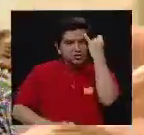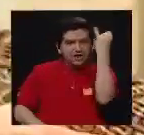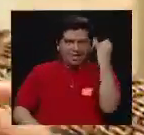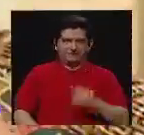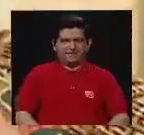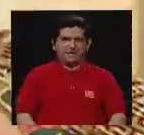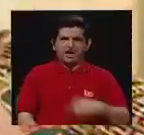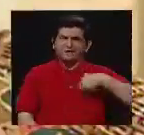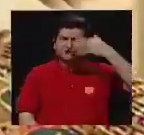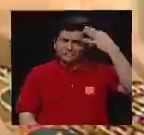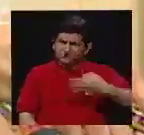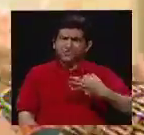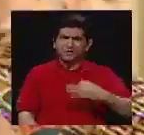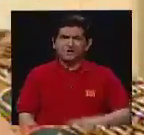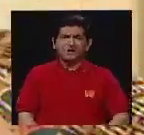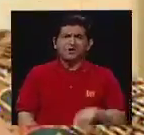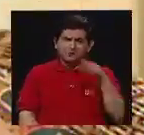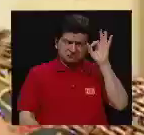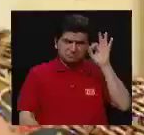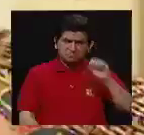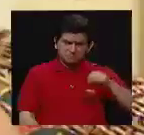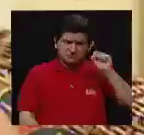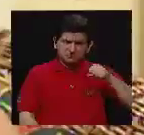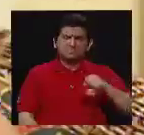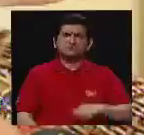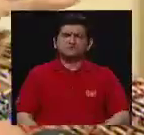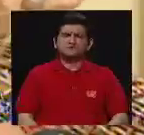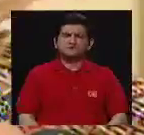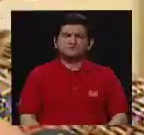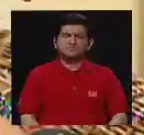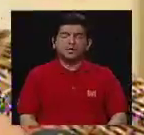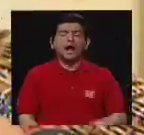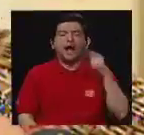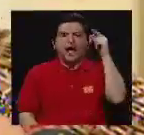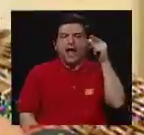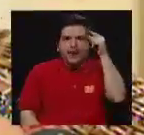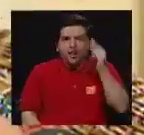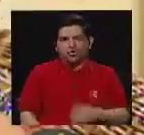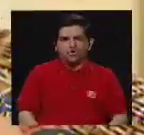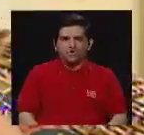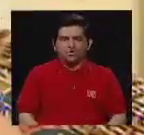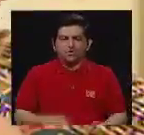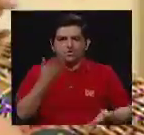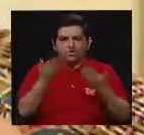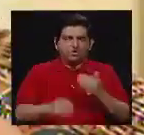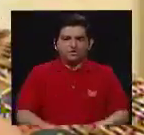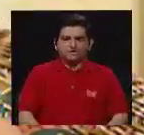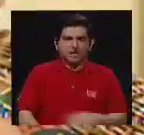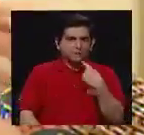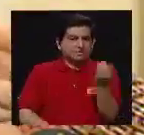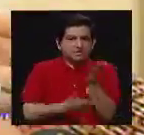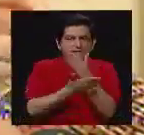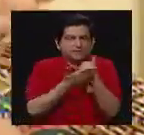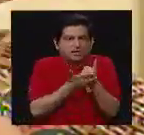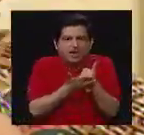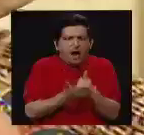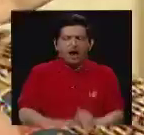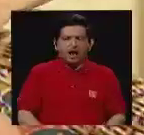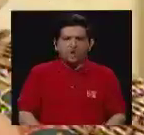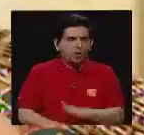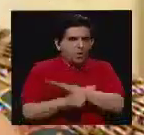sustentando esta idea, lo cual me parece bastante creíble. Obviamente, yo creo que es un atrevimiento hacer